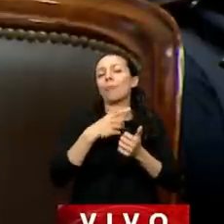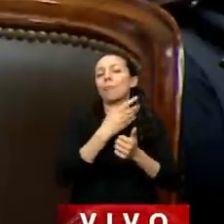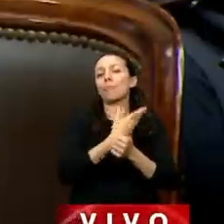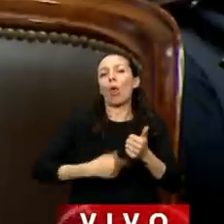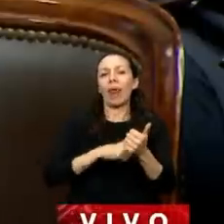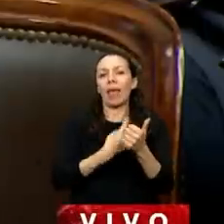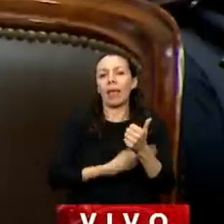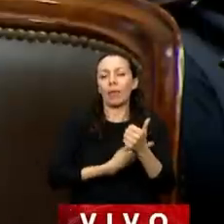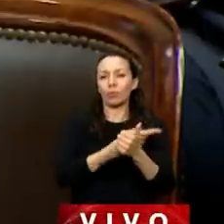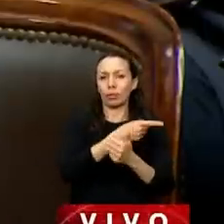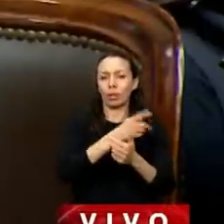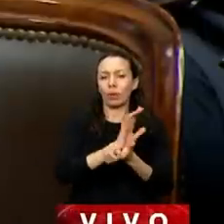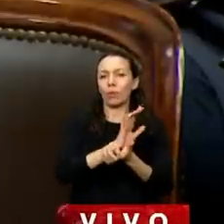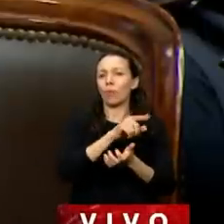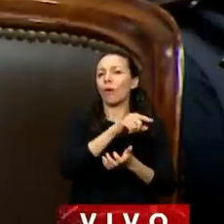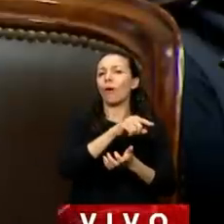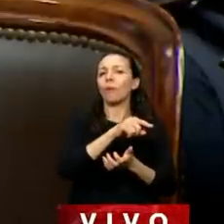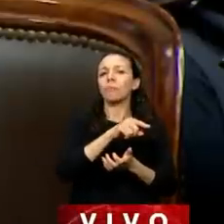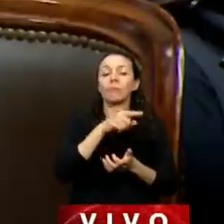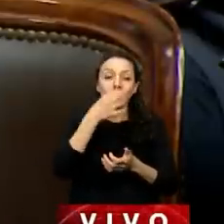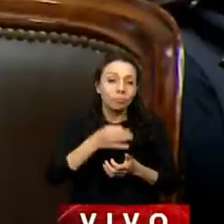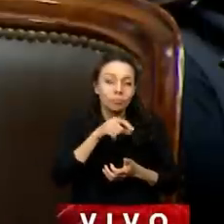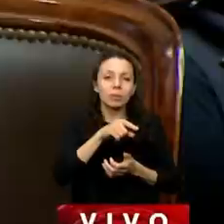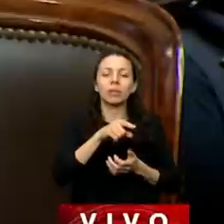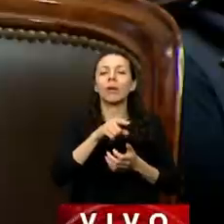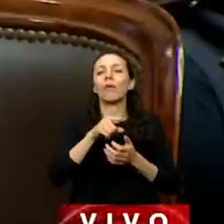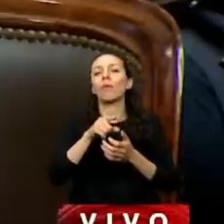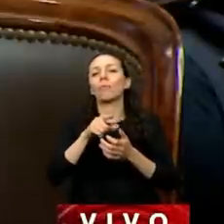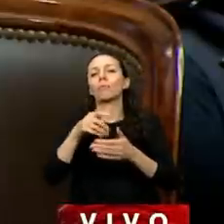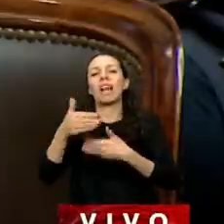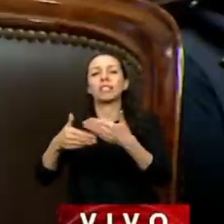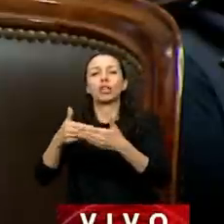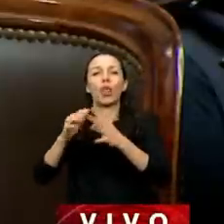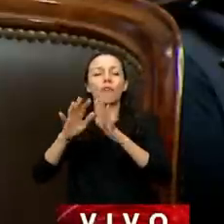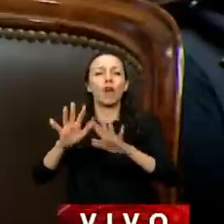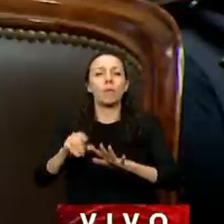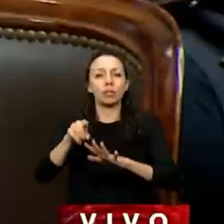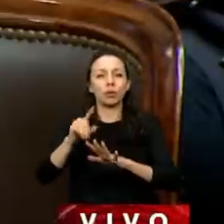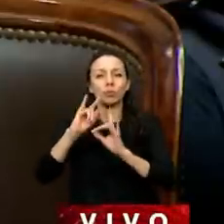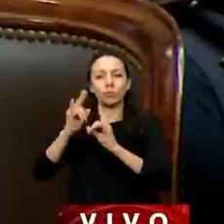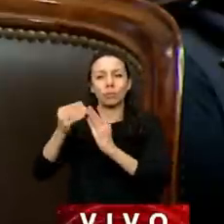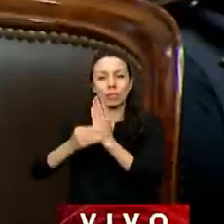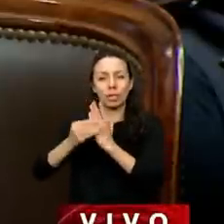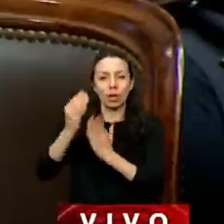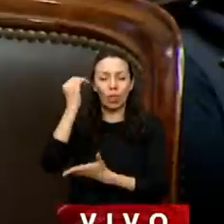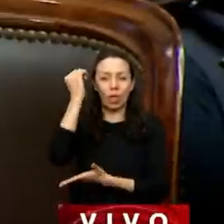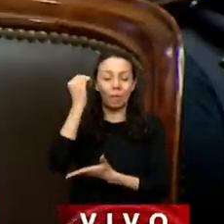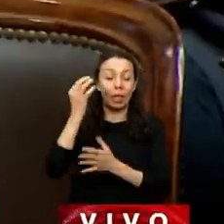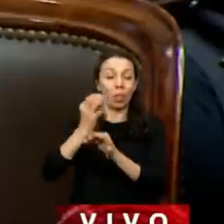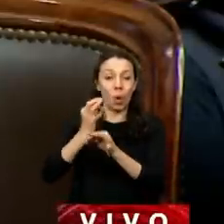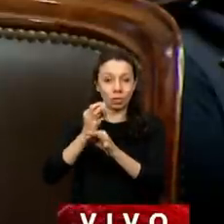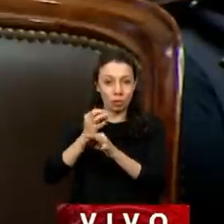y por tratarse de un proyecto de formación debía establecerse que era el Ministerio de Educación de la Nación la autoridad de